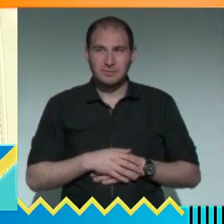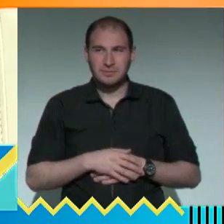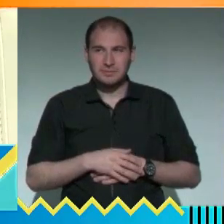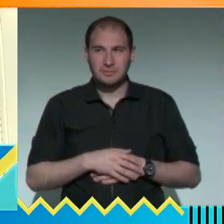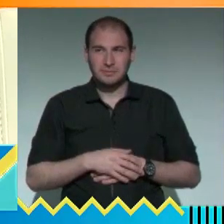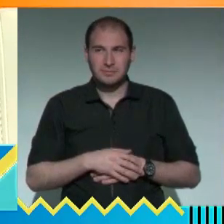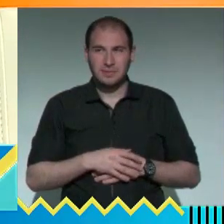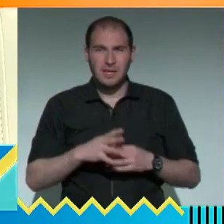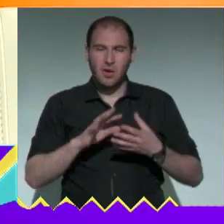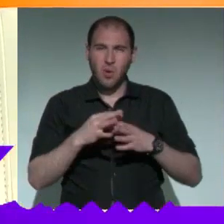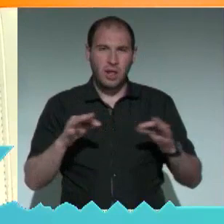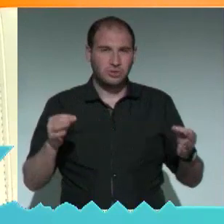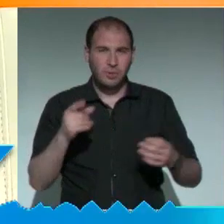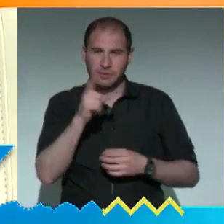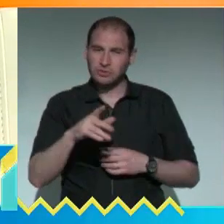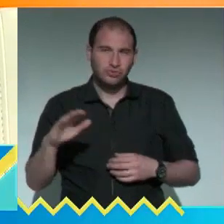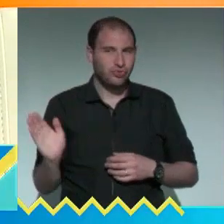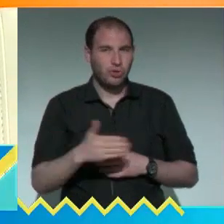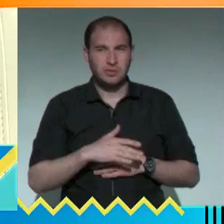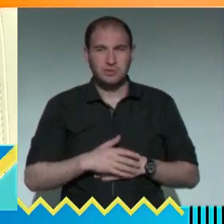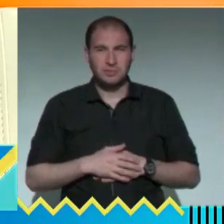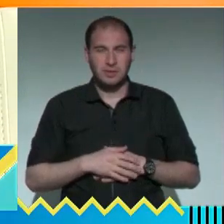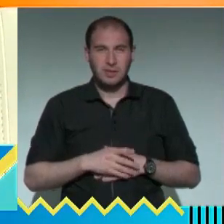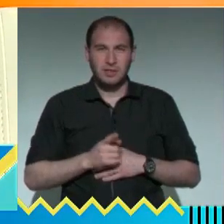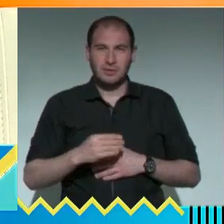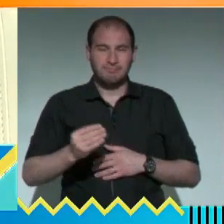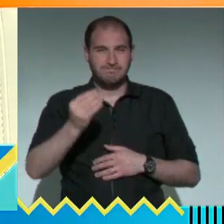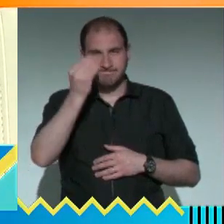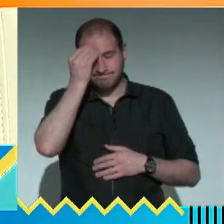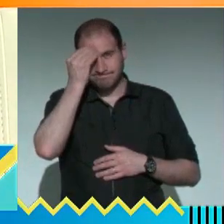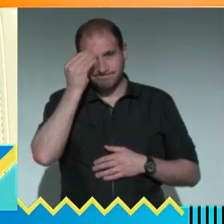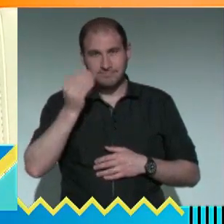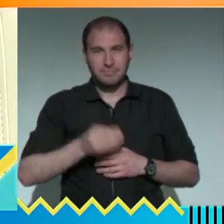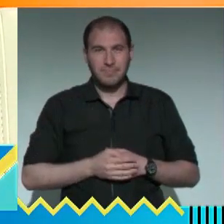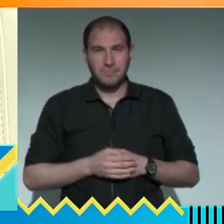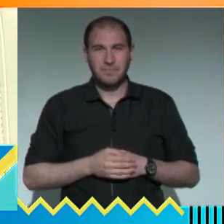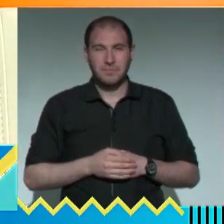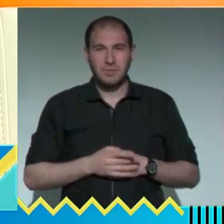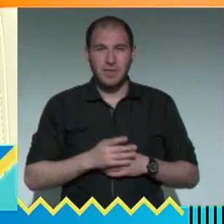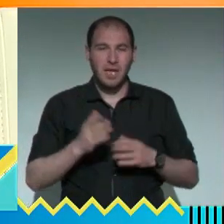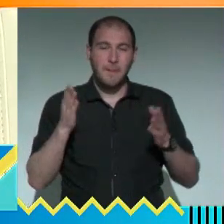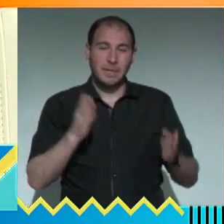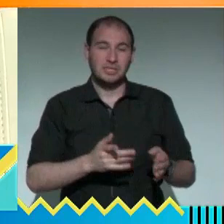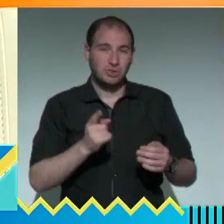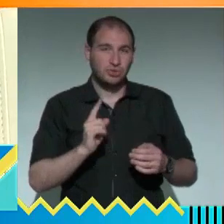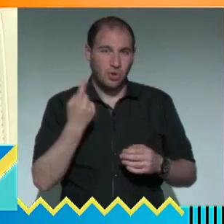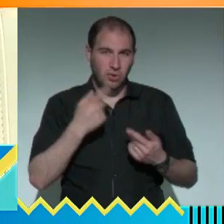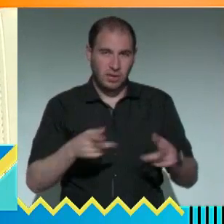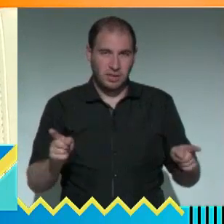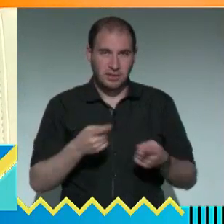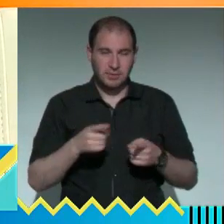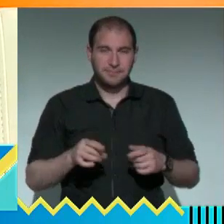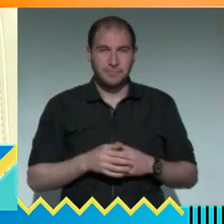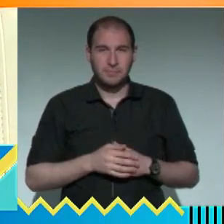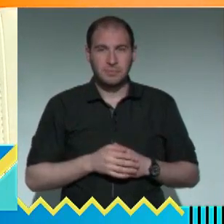gran frase que todo el mundo le ha quedado así como muy grabada, que ya de su etapa solista, ¿no?